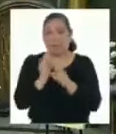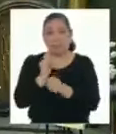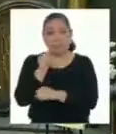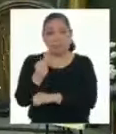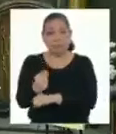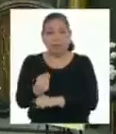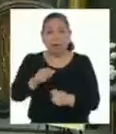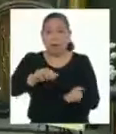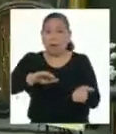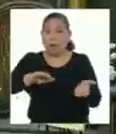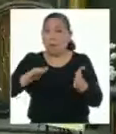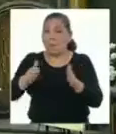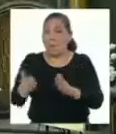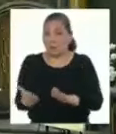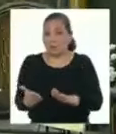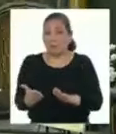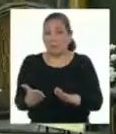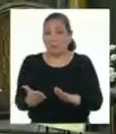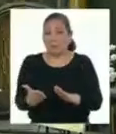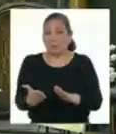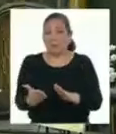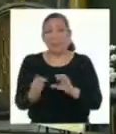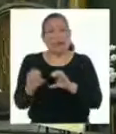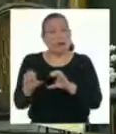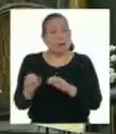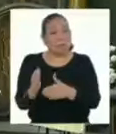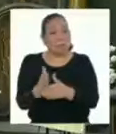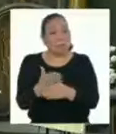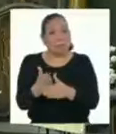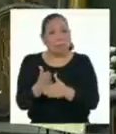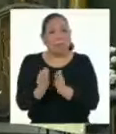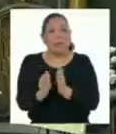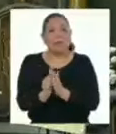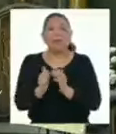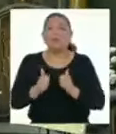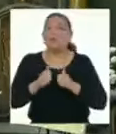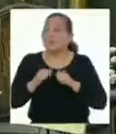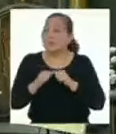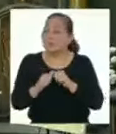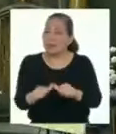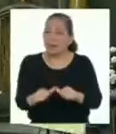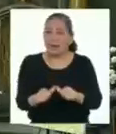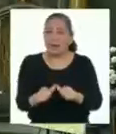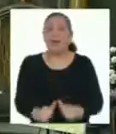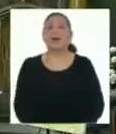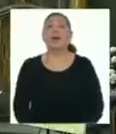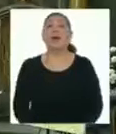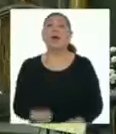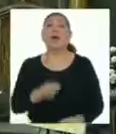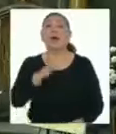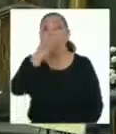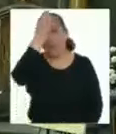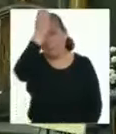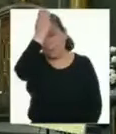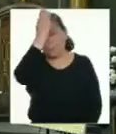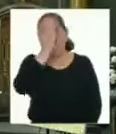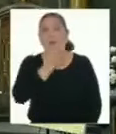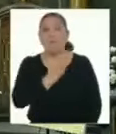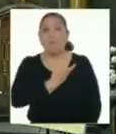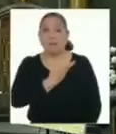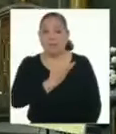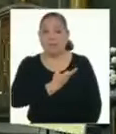que Cristo ha vencido la muerte y nos ha hecho partícipes de su vida inmortal. Y con el Papa